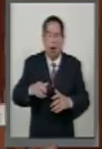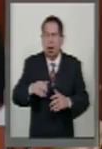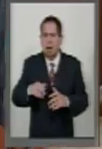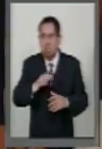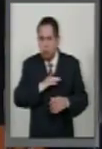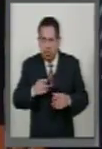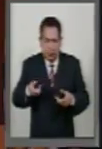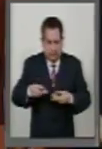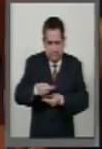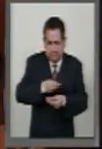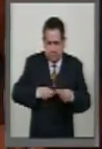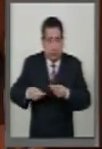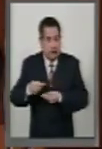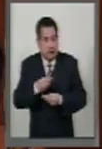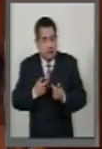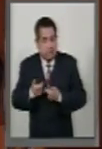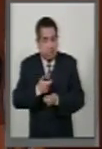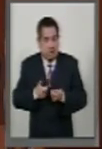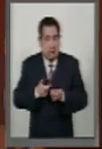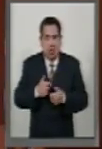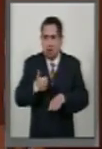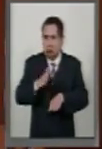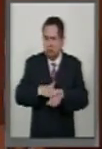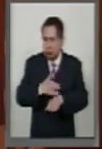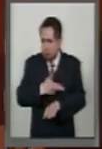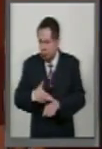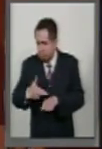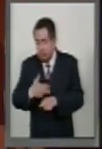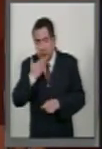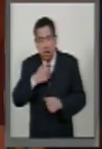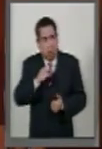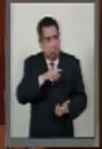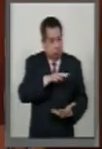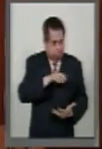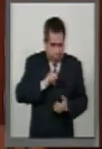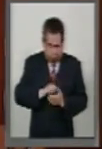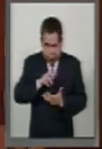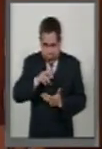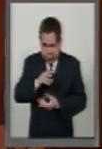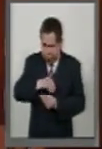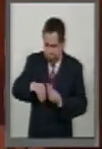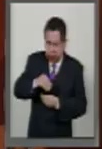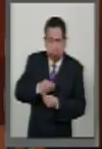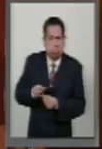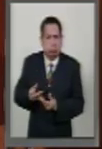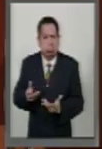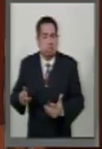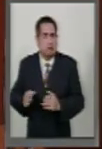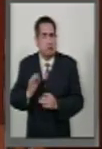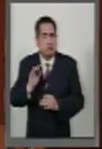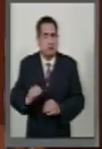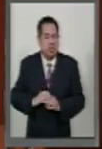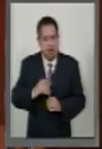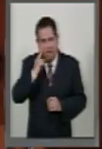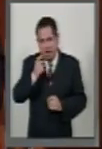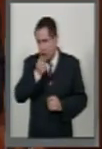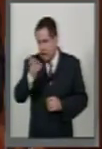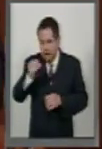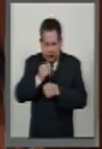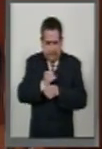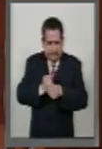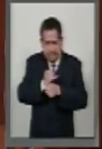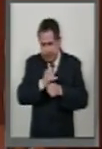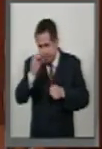una manera más eficiente los recursos pesqueros, ya que con base en la información científica,